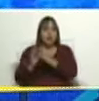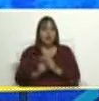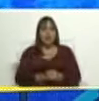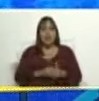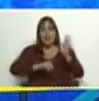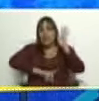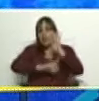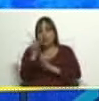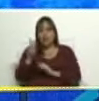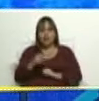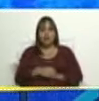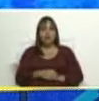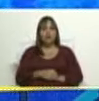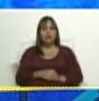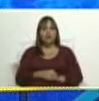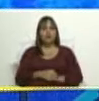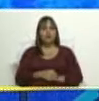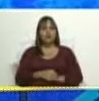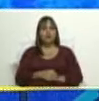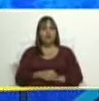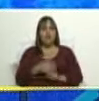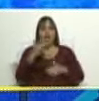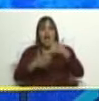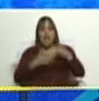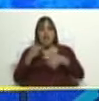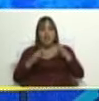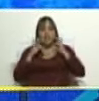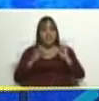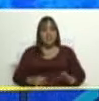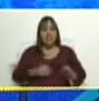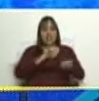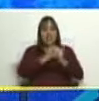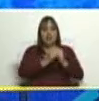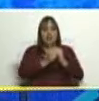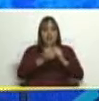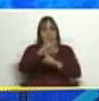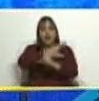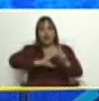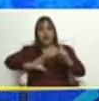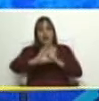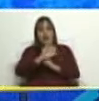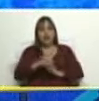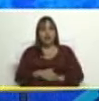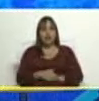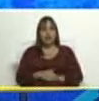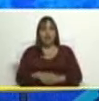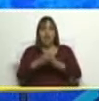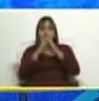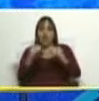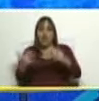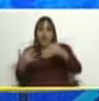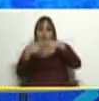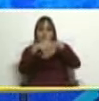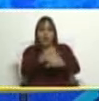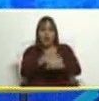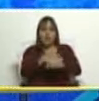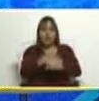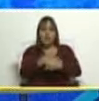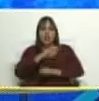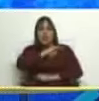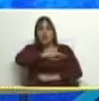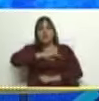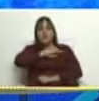desarrollemos conjuntamente actividades físicas, deportivas y culturales. Todo esto se cruza con la gran misión Viva